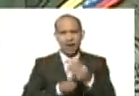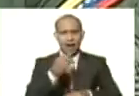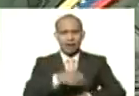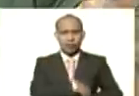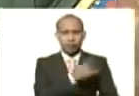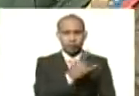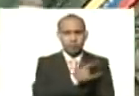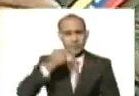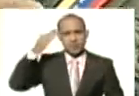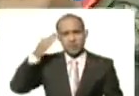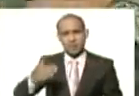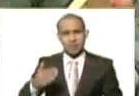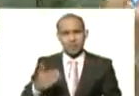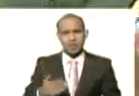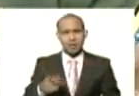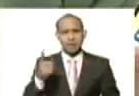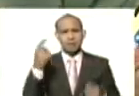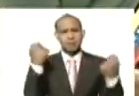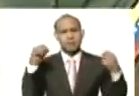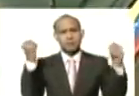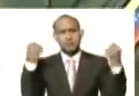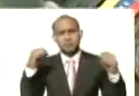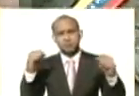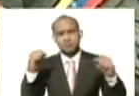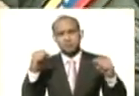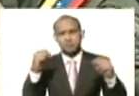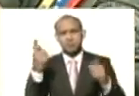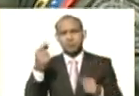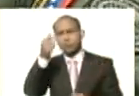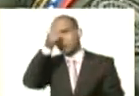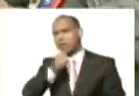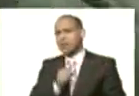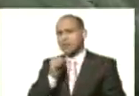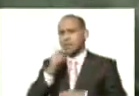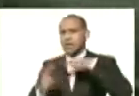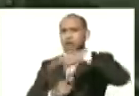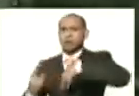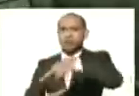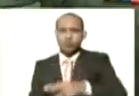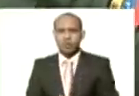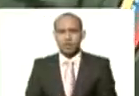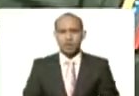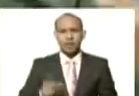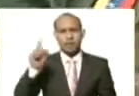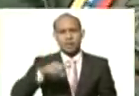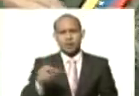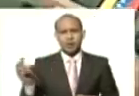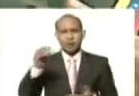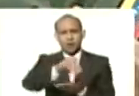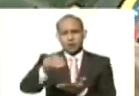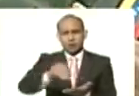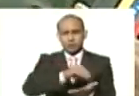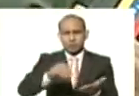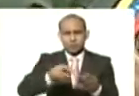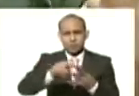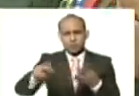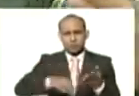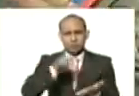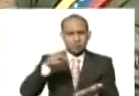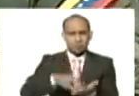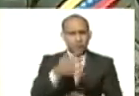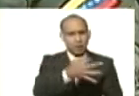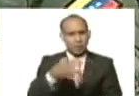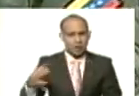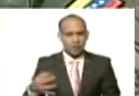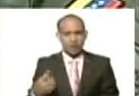Universidad Militar para el tema del método táctico de resistencia revolucionaria, porque a nivel estratégico estamos perfectos,